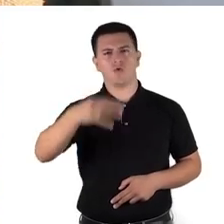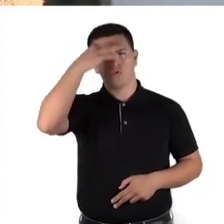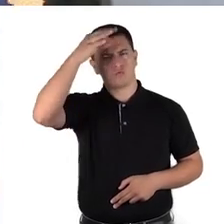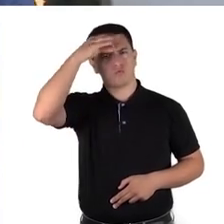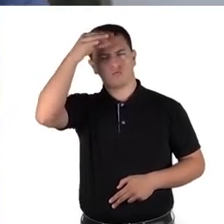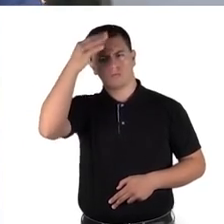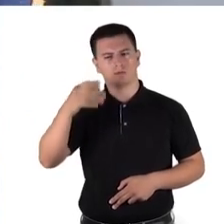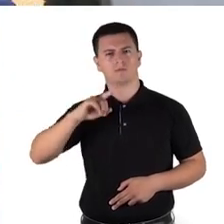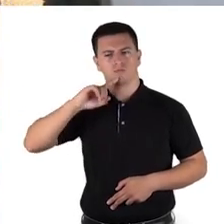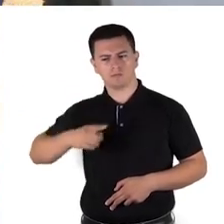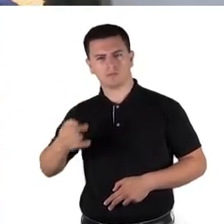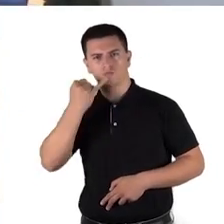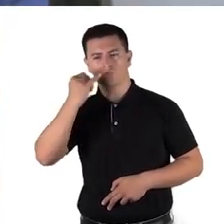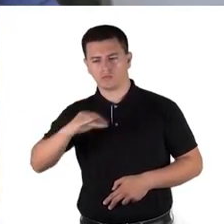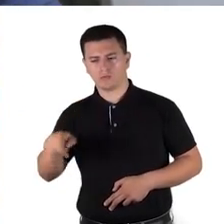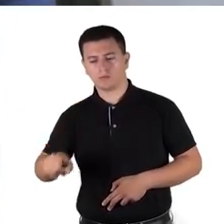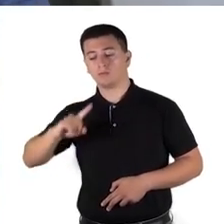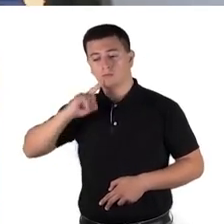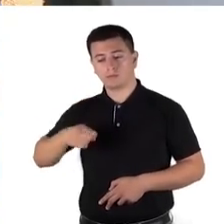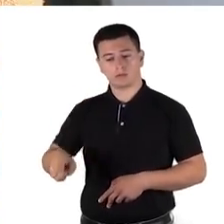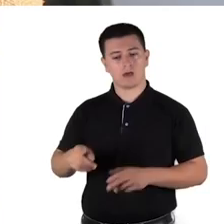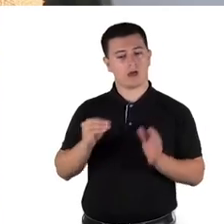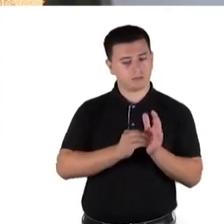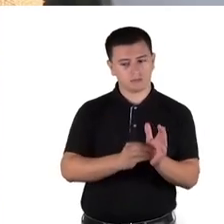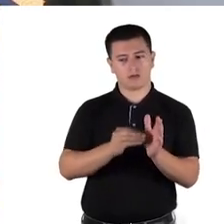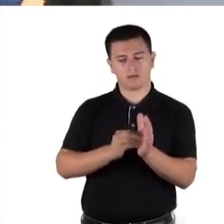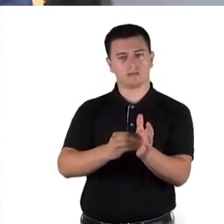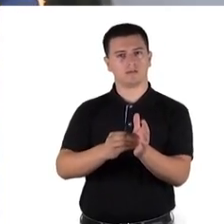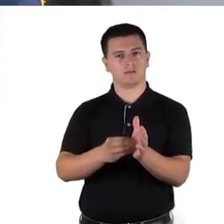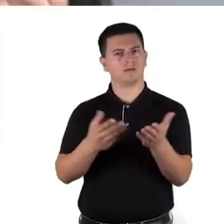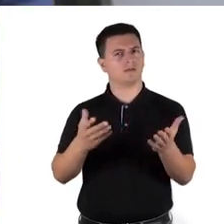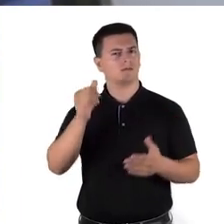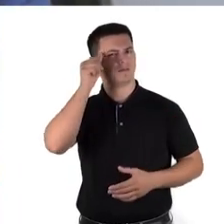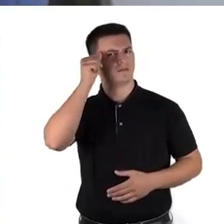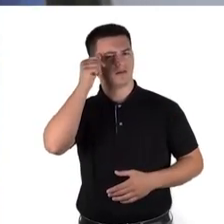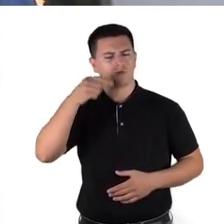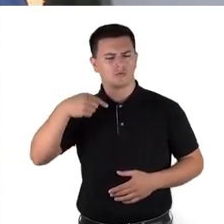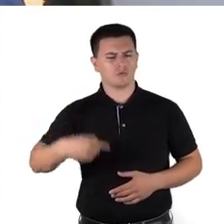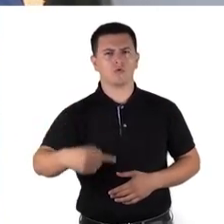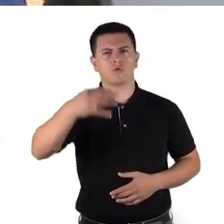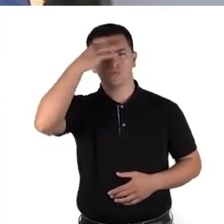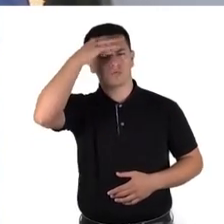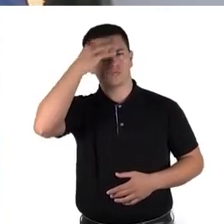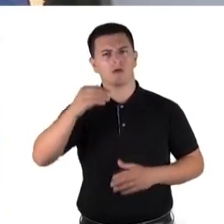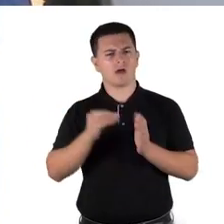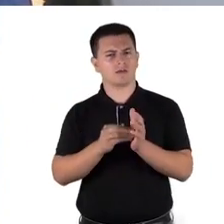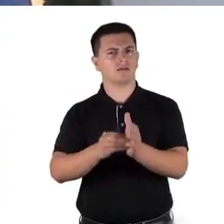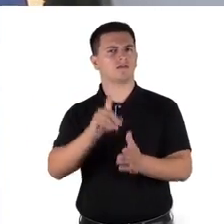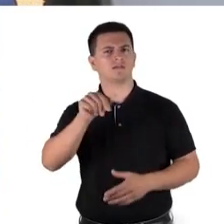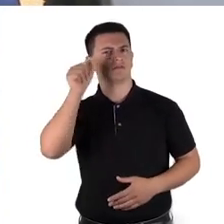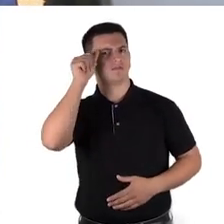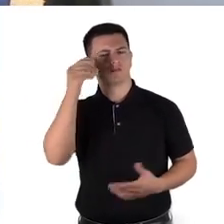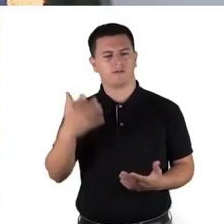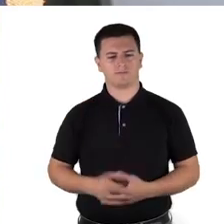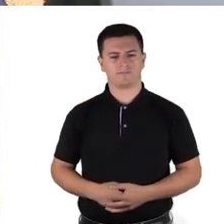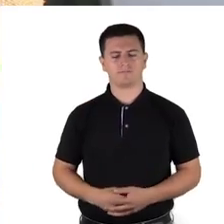rutina de los niños. Meter en la rutina de los chicos esto, hacer que la rutina de los niños incluya esto. Y lo que nos lleva a preguntarnos primero,